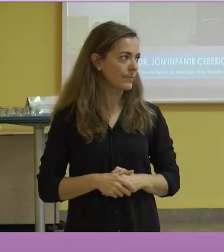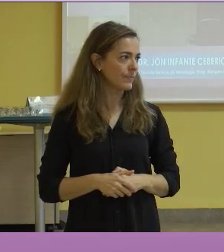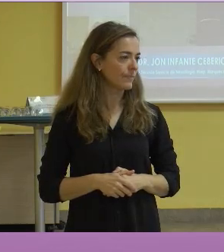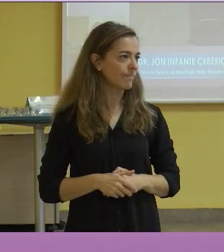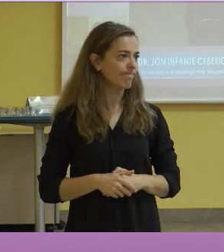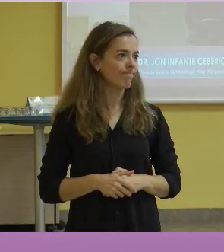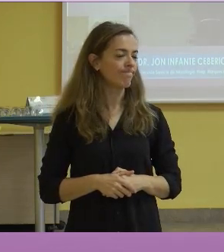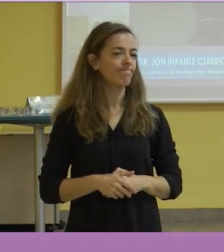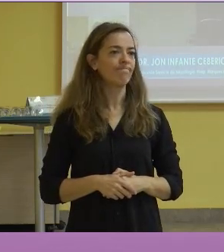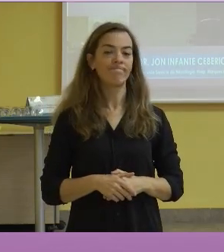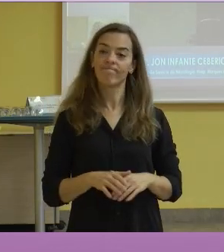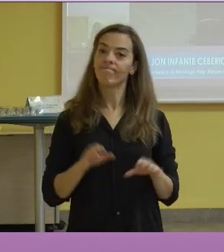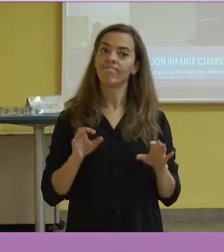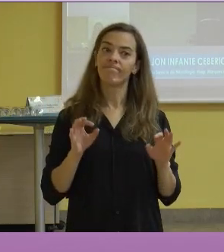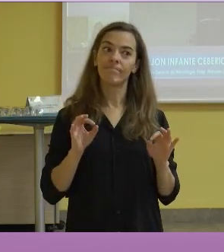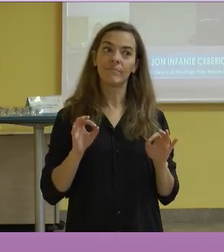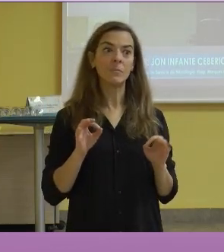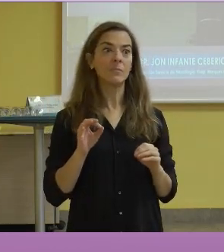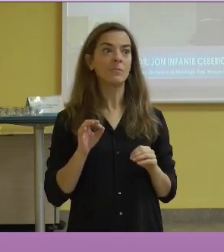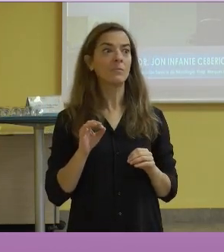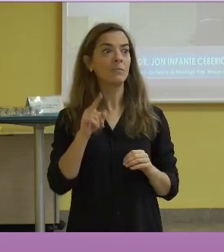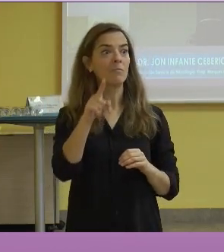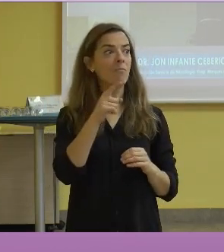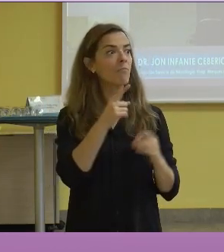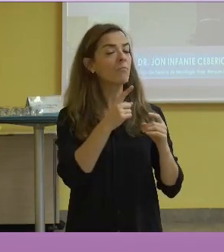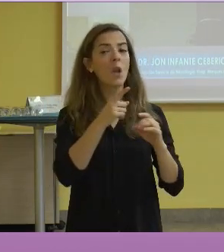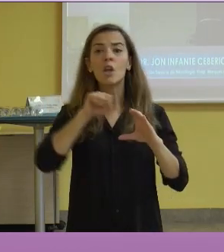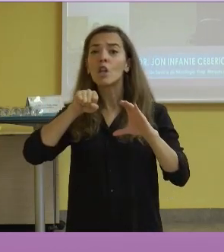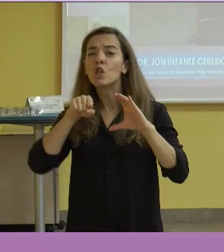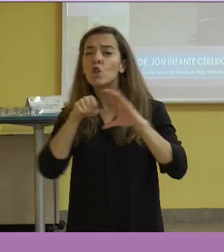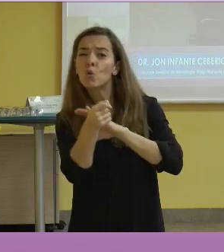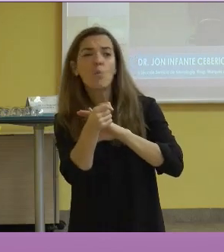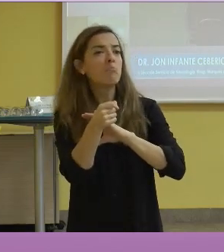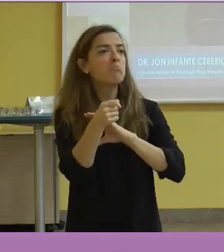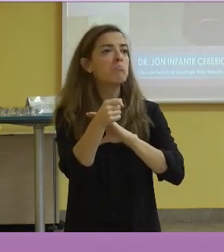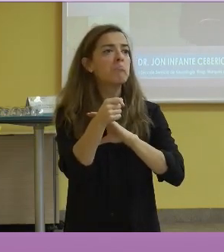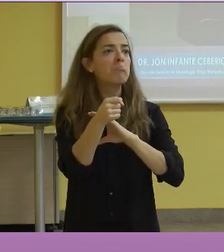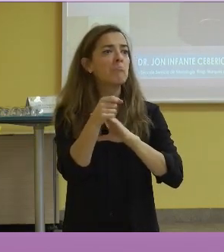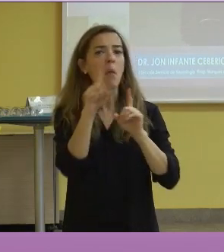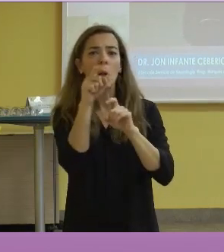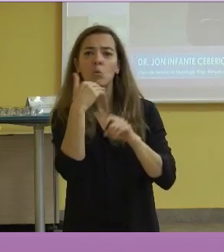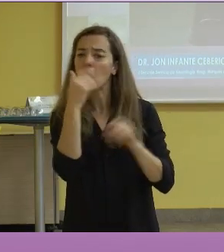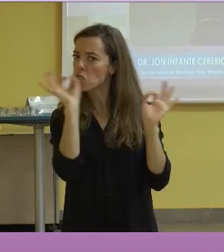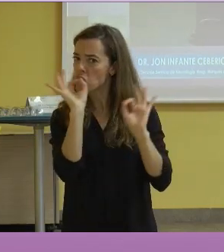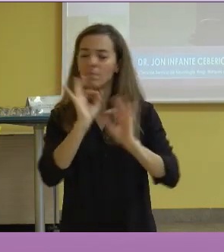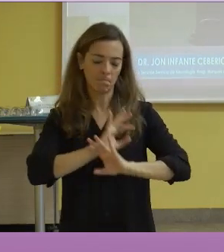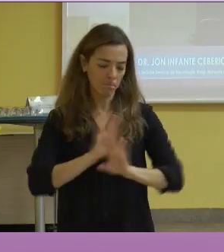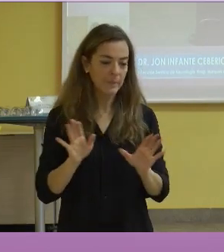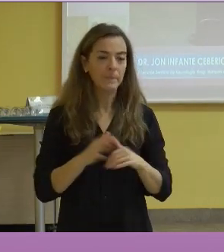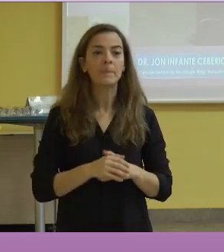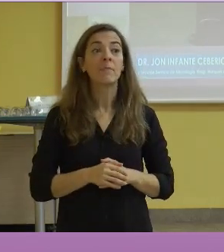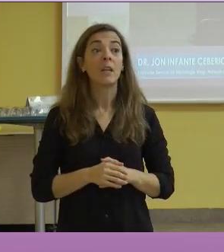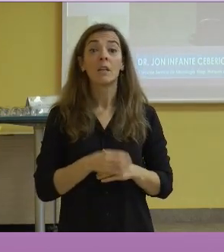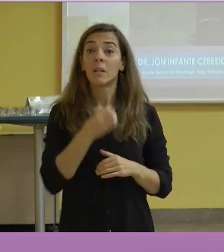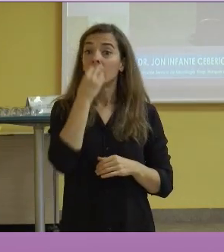No sé si hay alguna... ¿Esté siguiendo YouTube? ¿Alguna pregunta desde YouTube? ¿Begoña? No. Vale. Pues